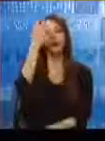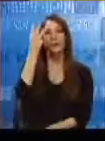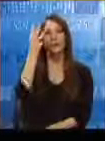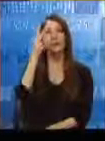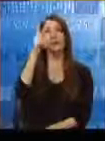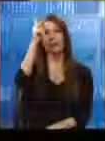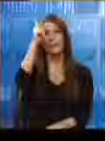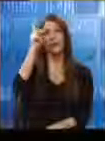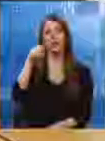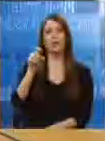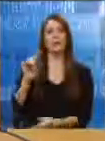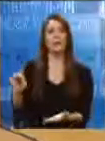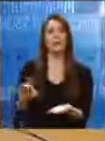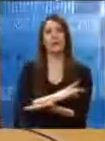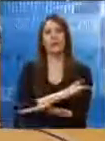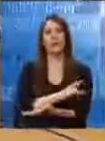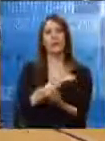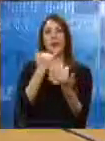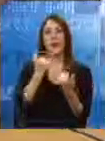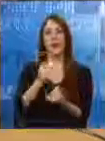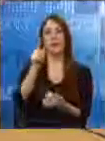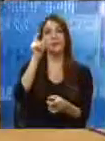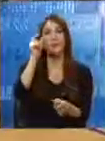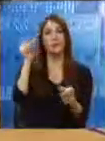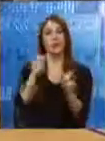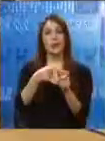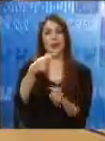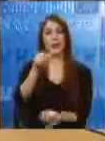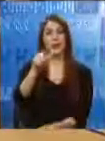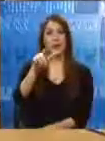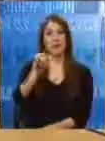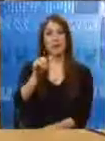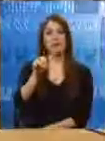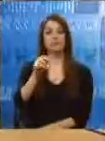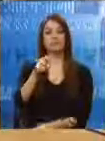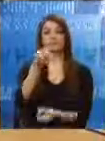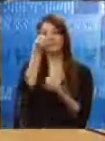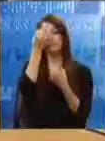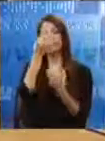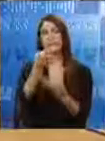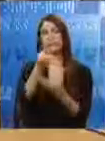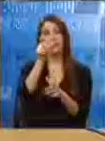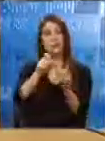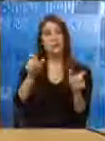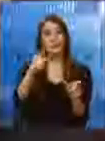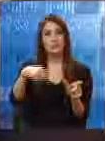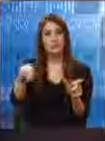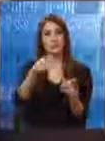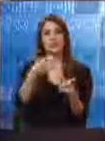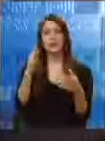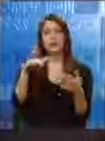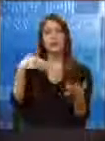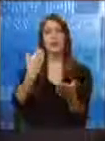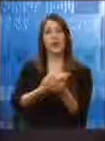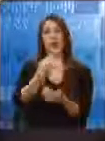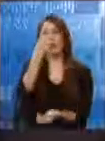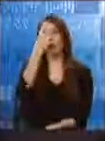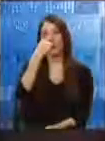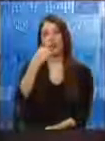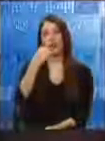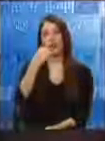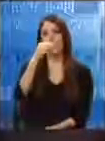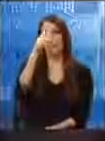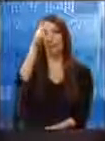de expulsión. El fiscal general del estado, Galo Chiriboga, informó que estas personas llegaron hasta un hotel de Perú frente